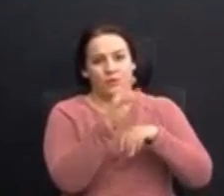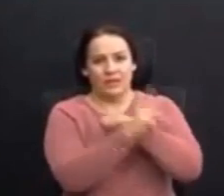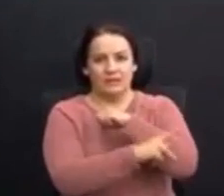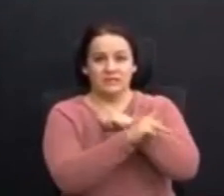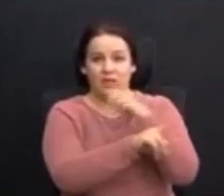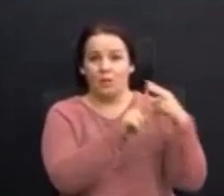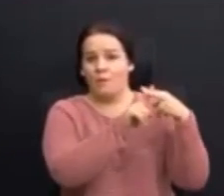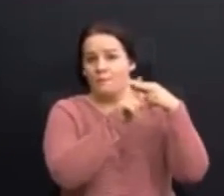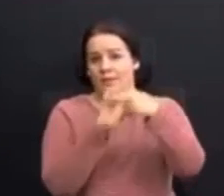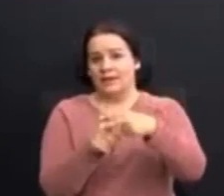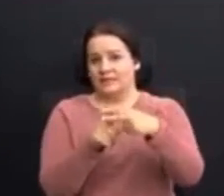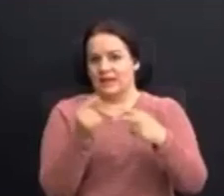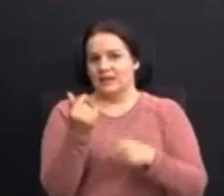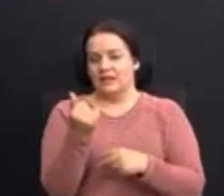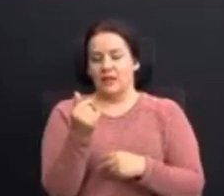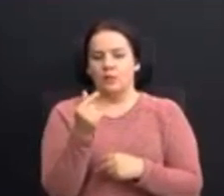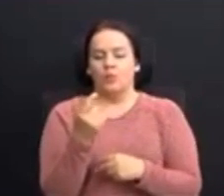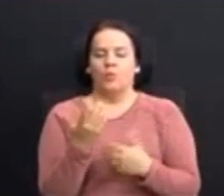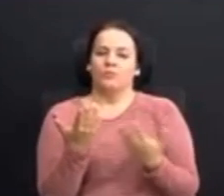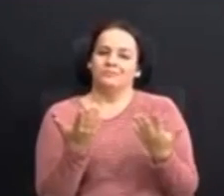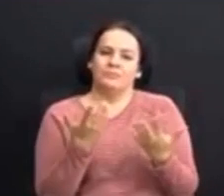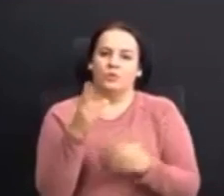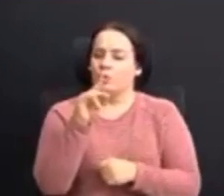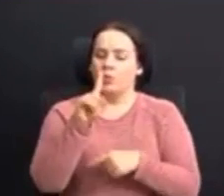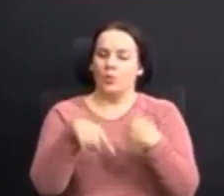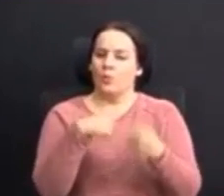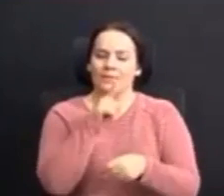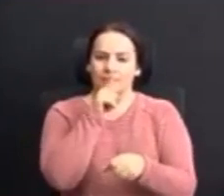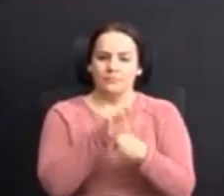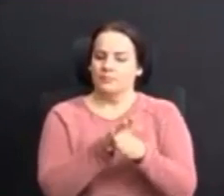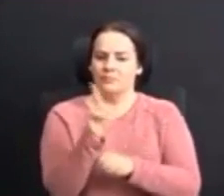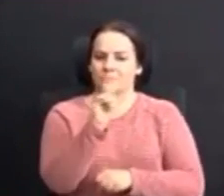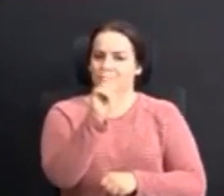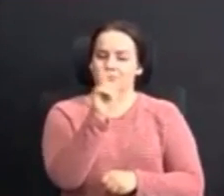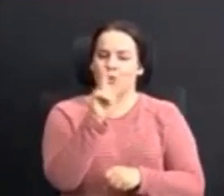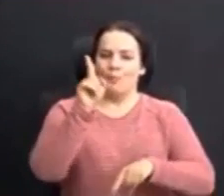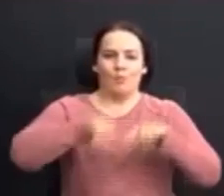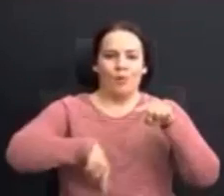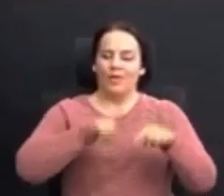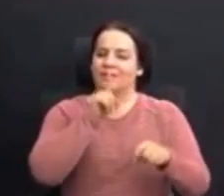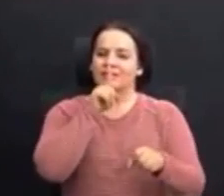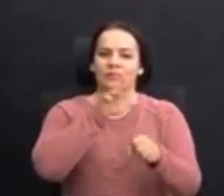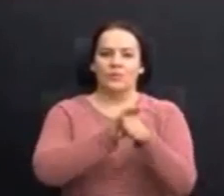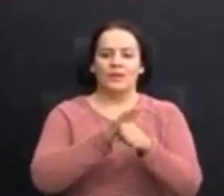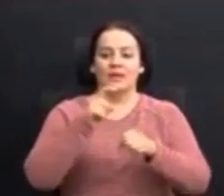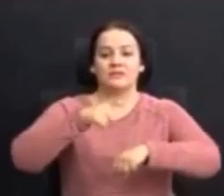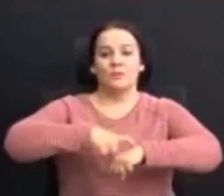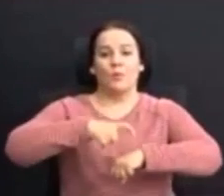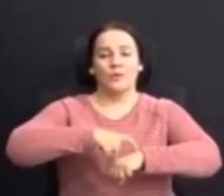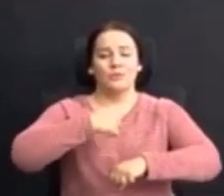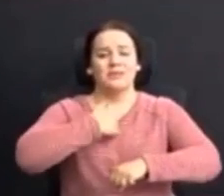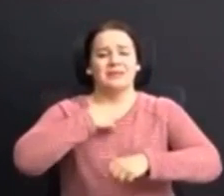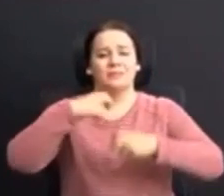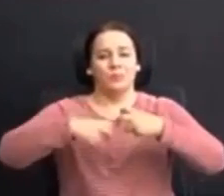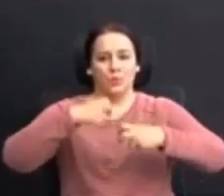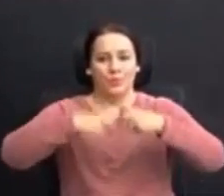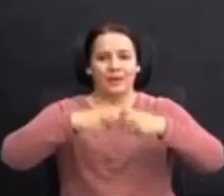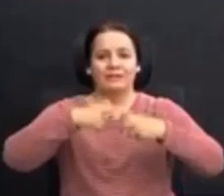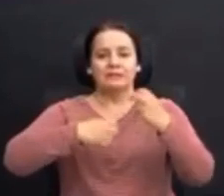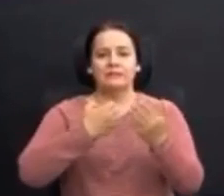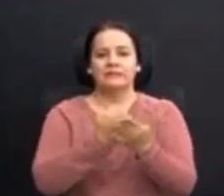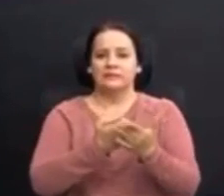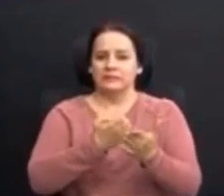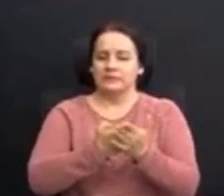dinero no van a ser cumplidas, no pueden ser cumplidas por quienes en este momento tienen problemas económicos. Los bancos